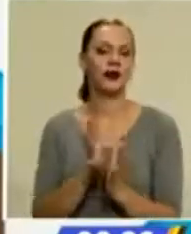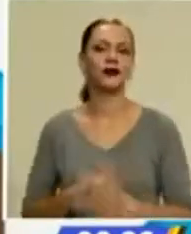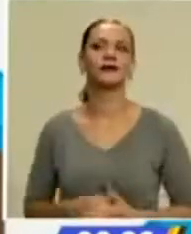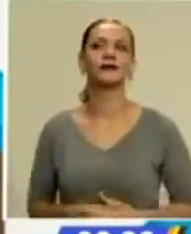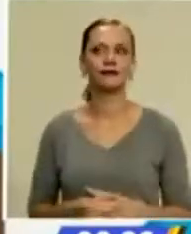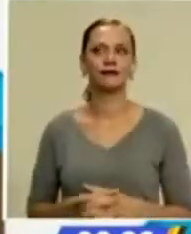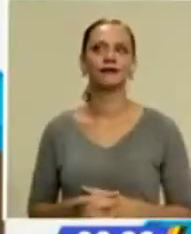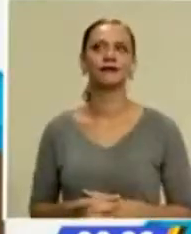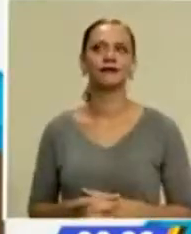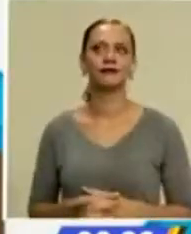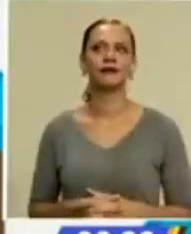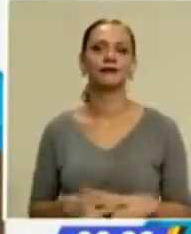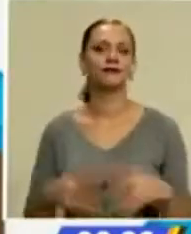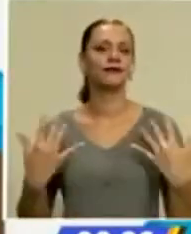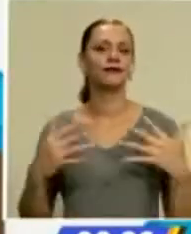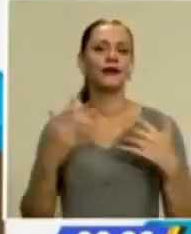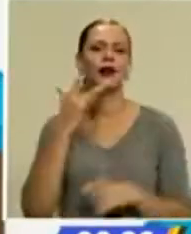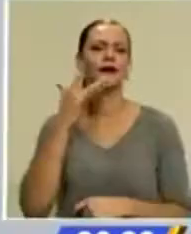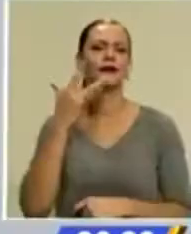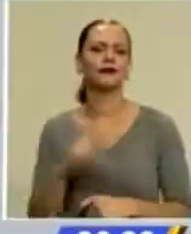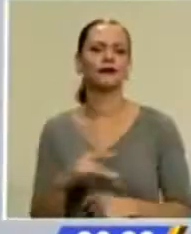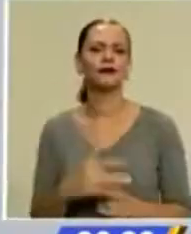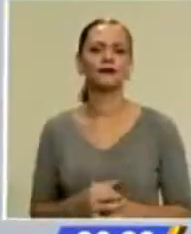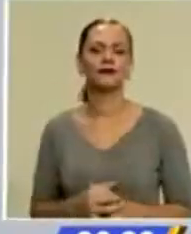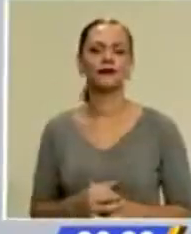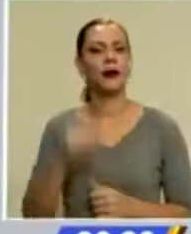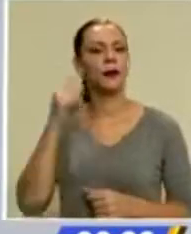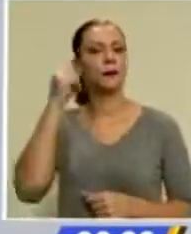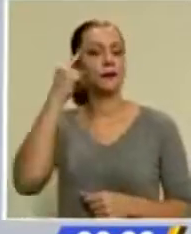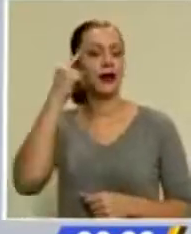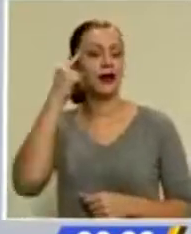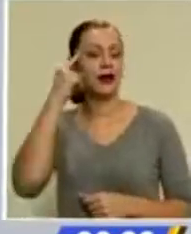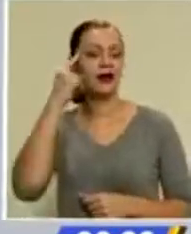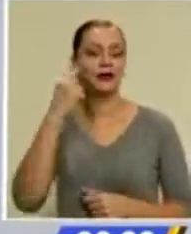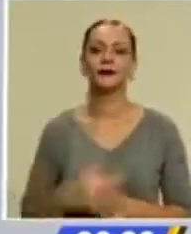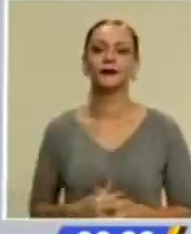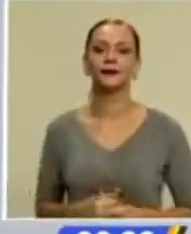¡Tortillas! ¡Ay! ¡Pluck, piensa!